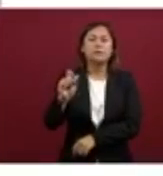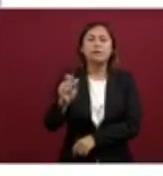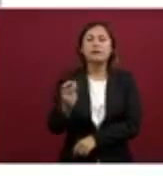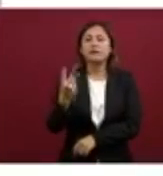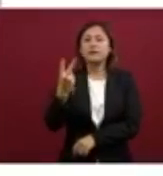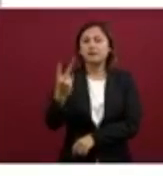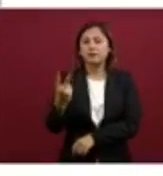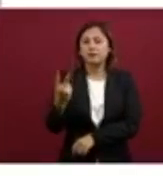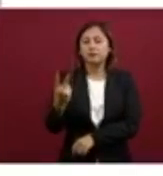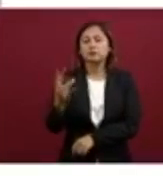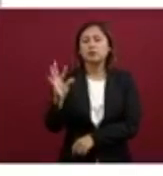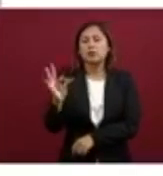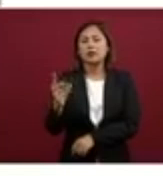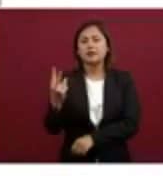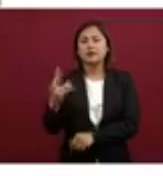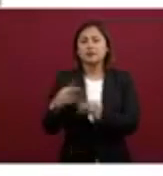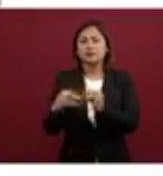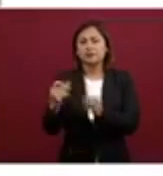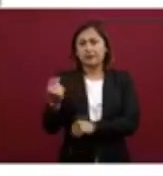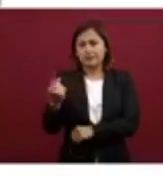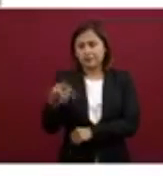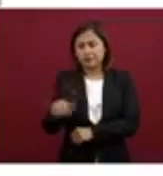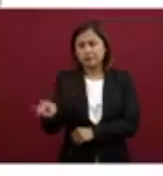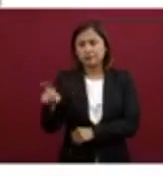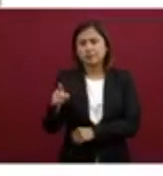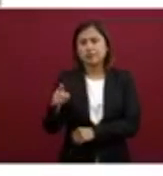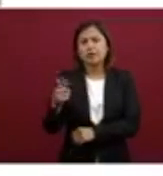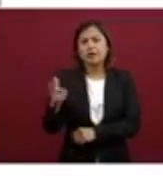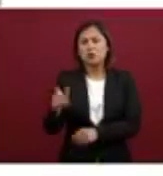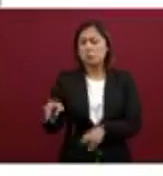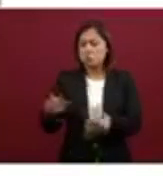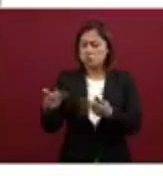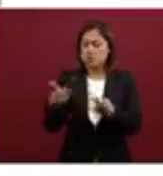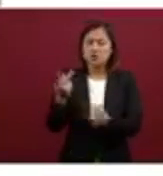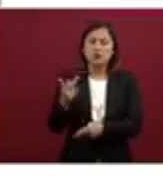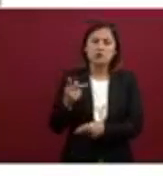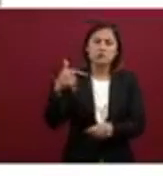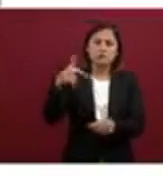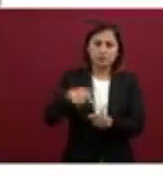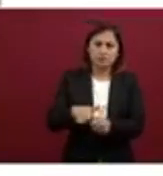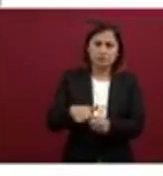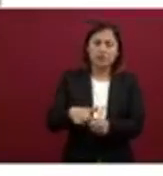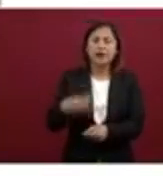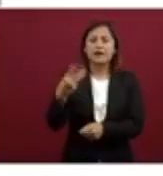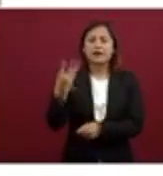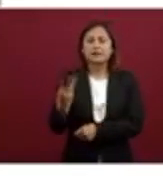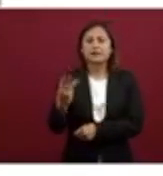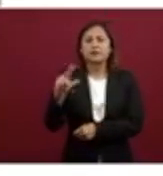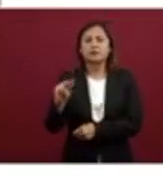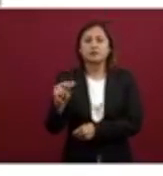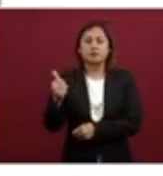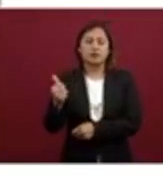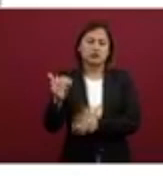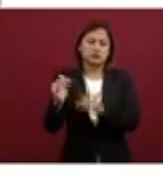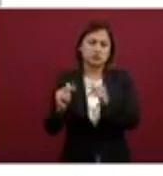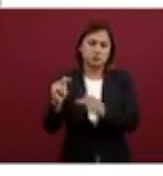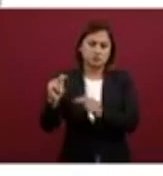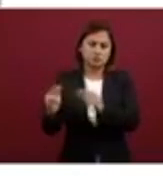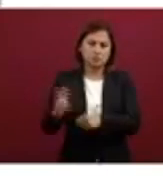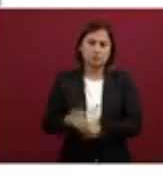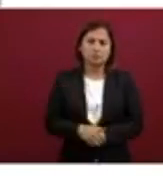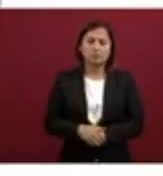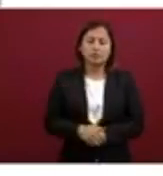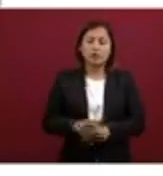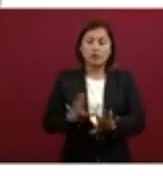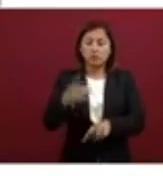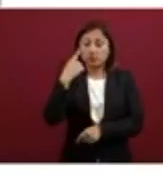42 centavos precio al público por litro de gasolina regular, 3.86 el margen. Cabe la pena señalar